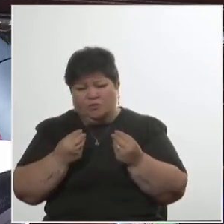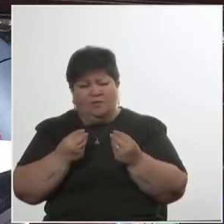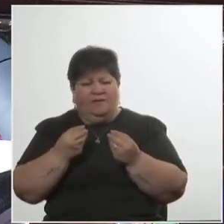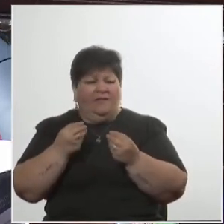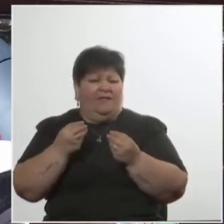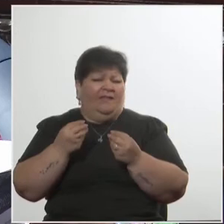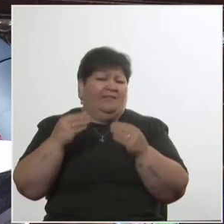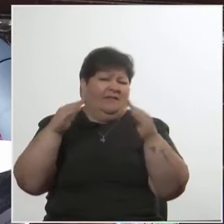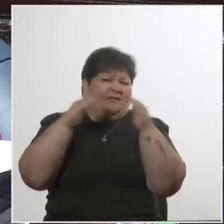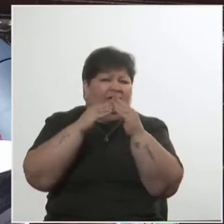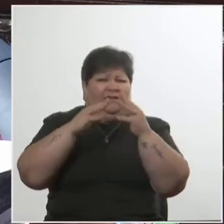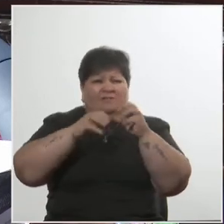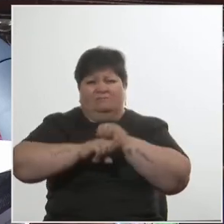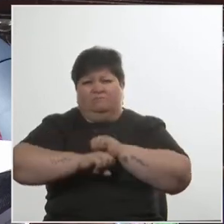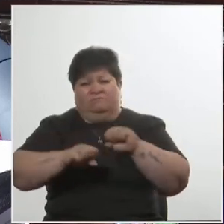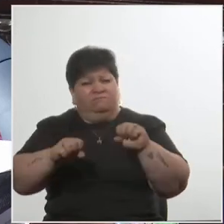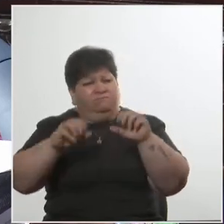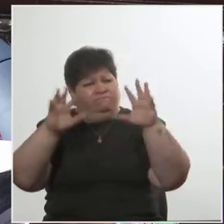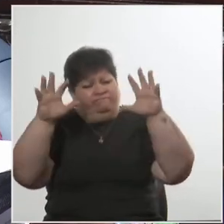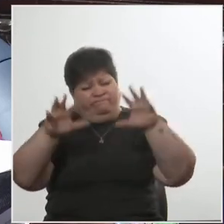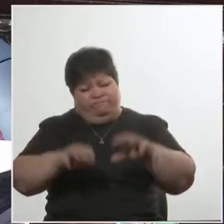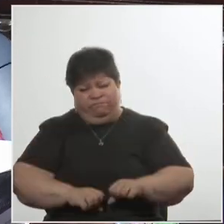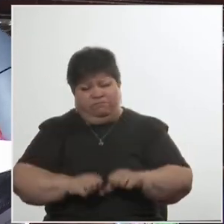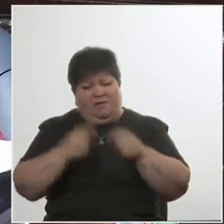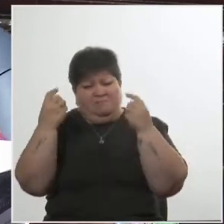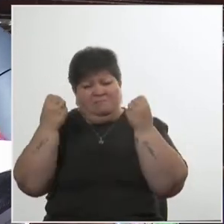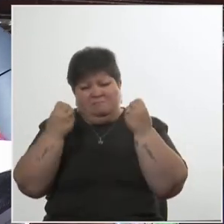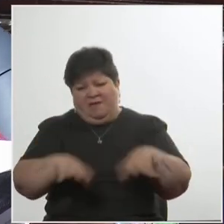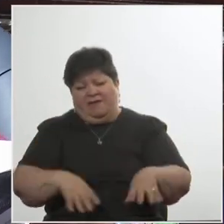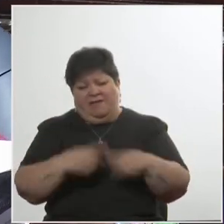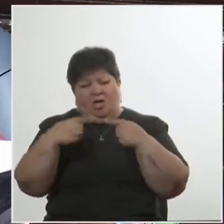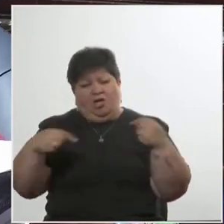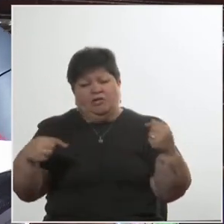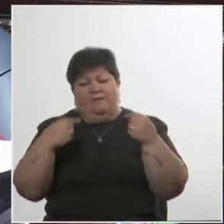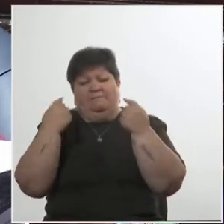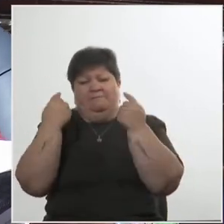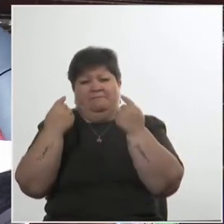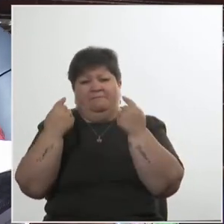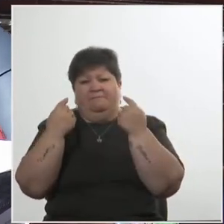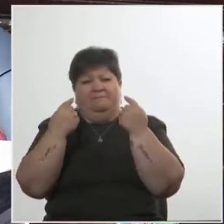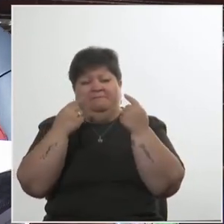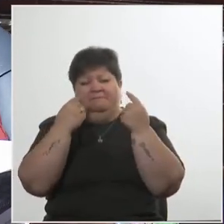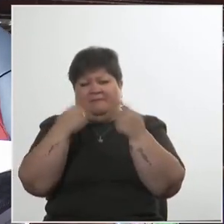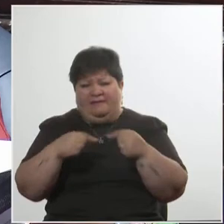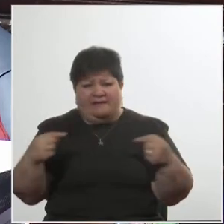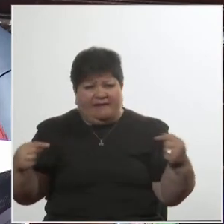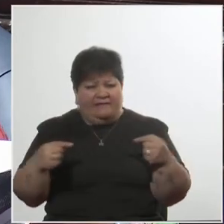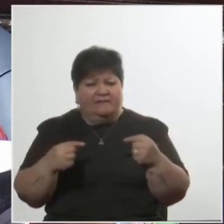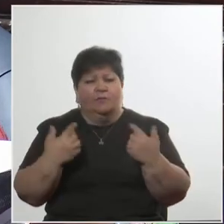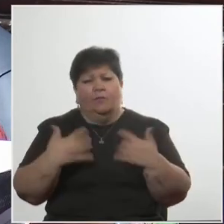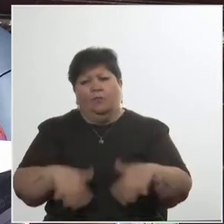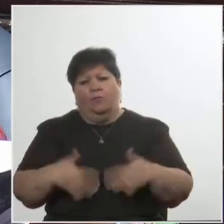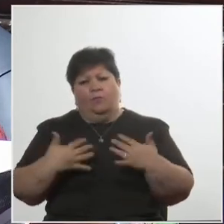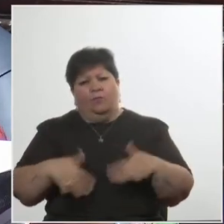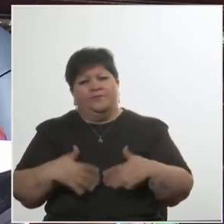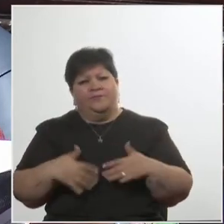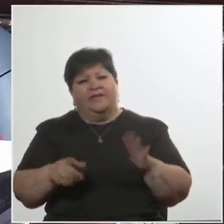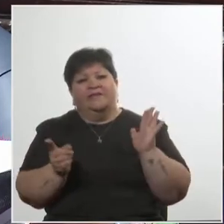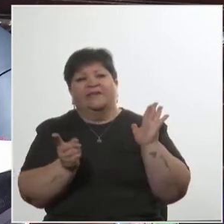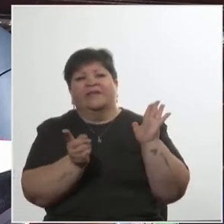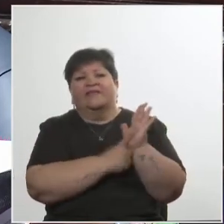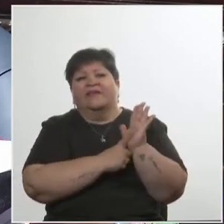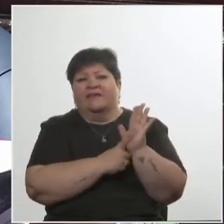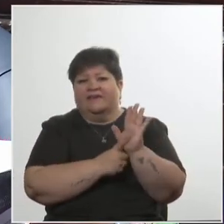destrozos de pérdidas materiales que vivieron los ciudadanos uruguayos en ese momento es este este decreto lo